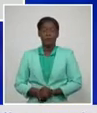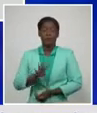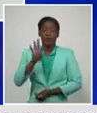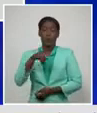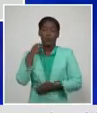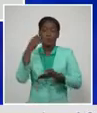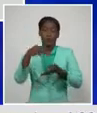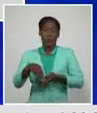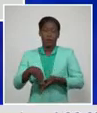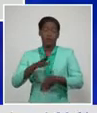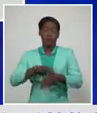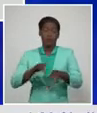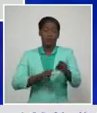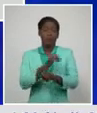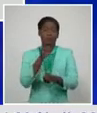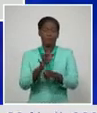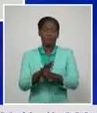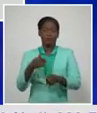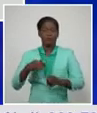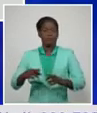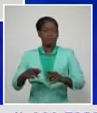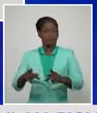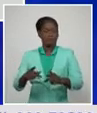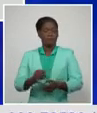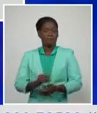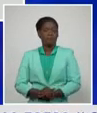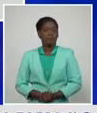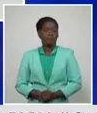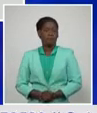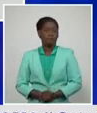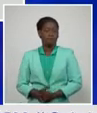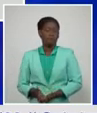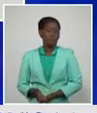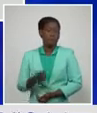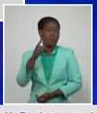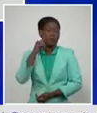fallecido. Reiteramos, no son buenas cifras,